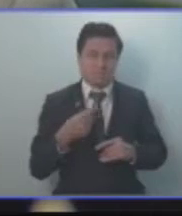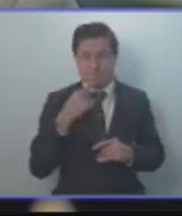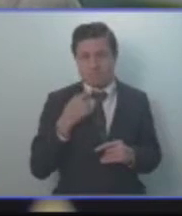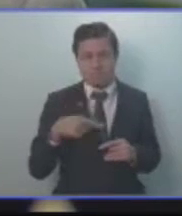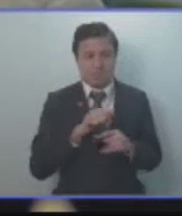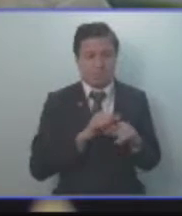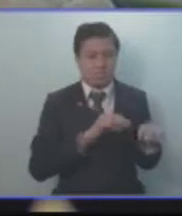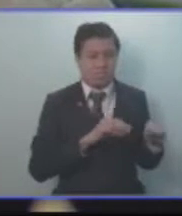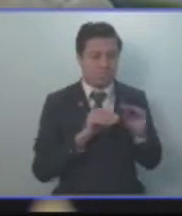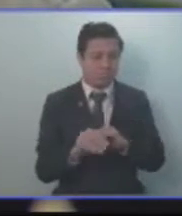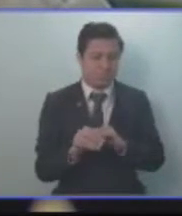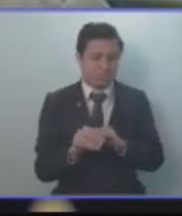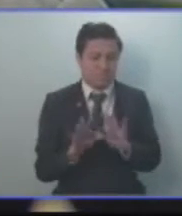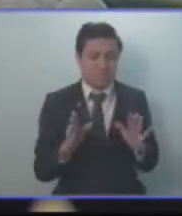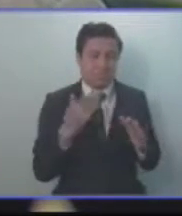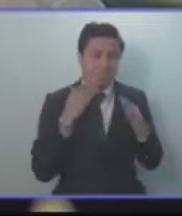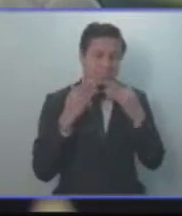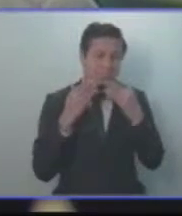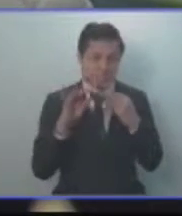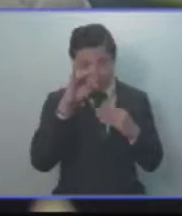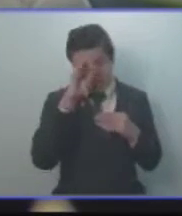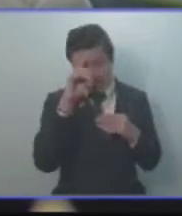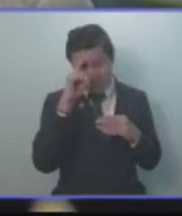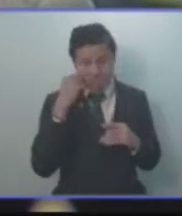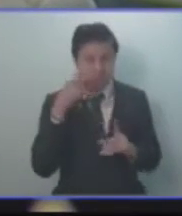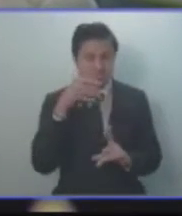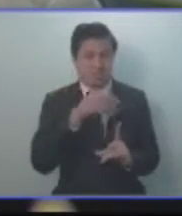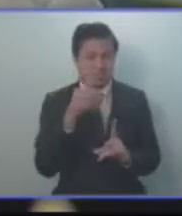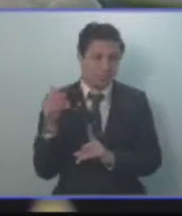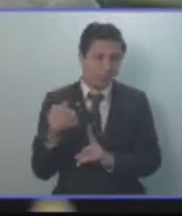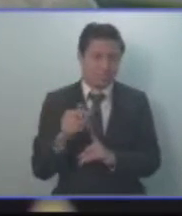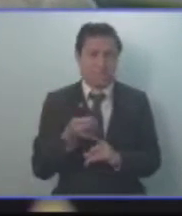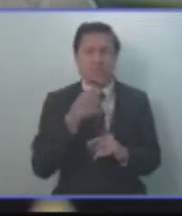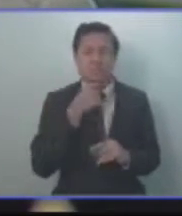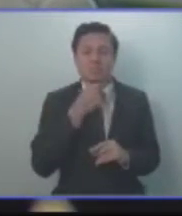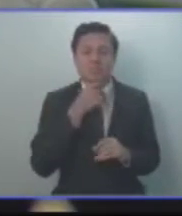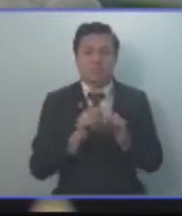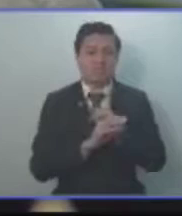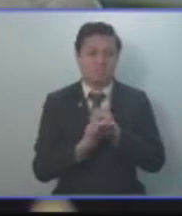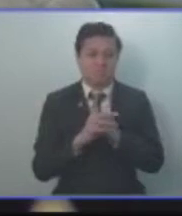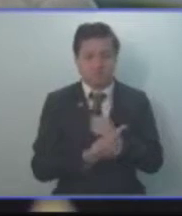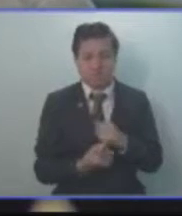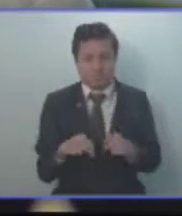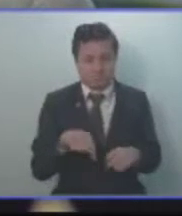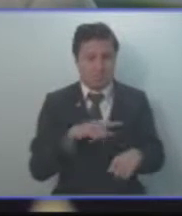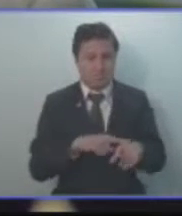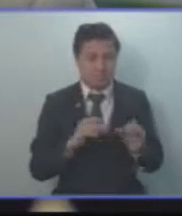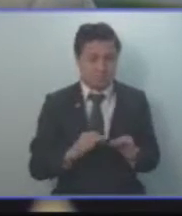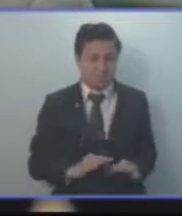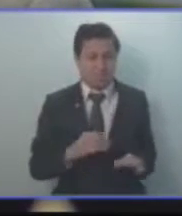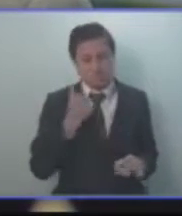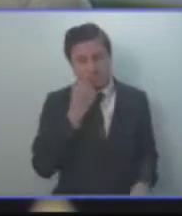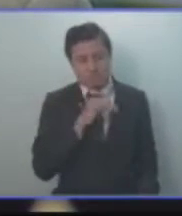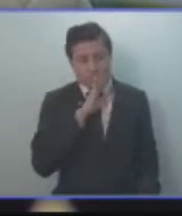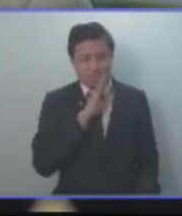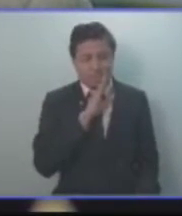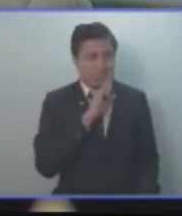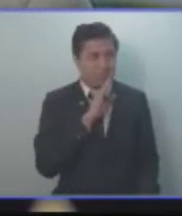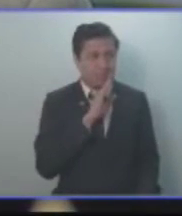Ejecutivo, que hagan el esfuerzo de educar, de informar a la gente en este tipo de